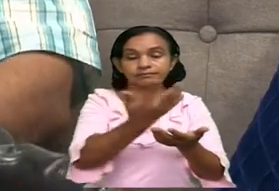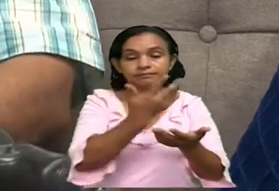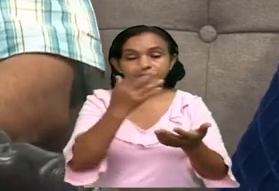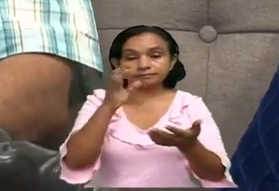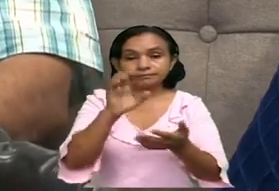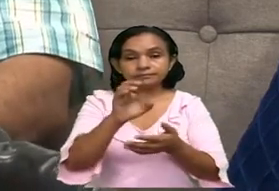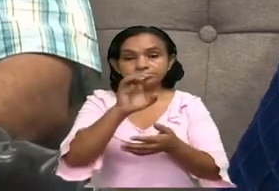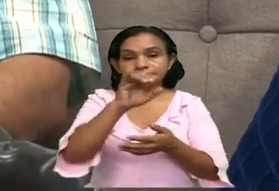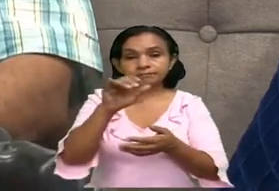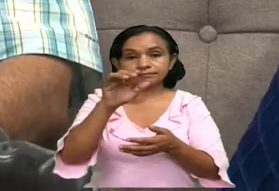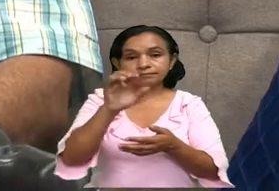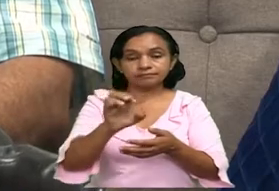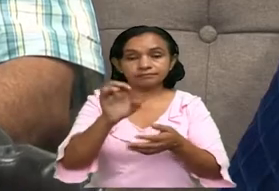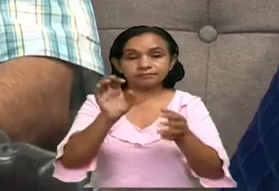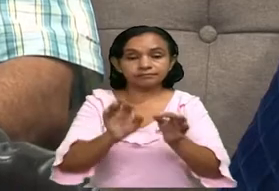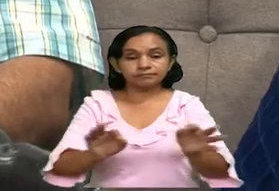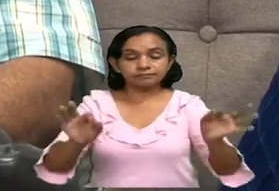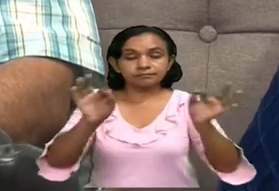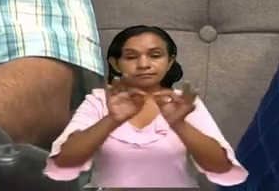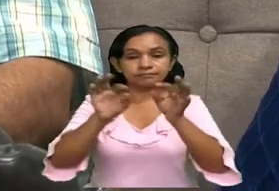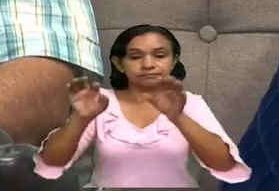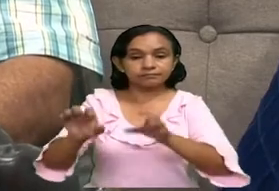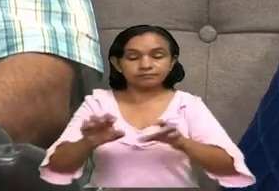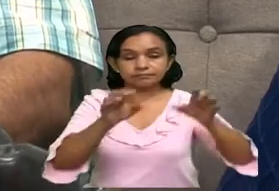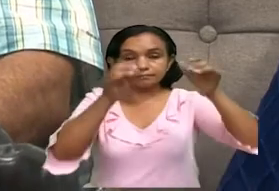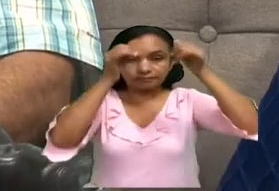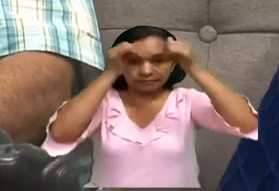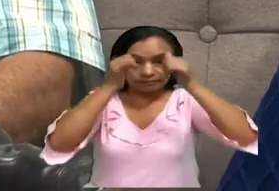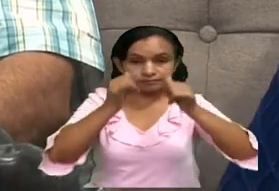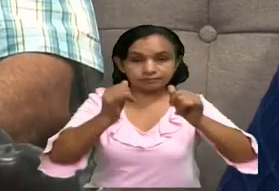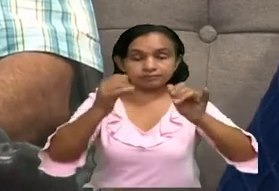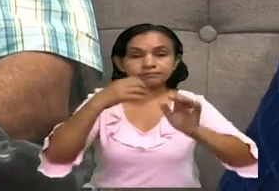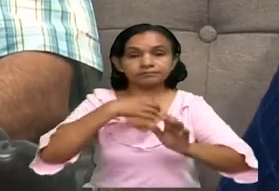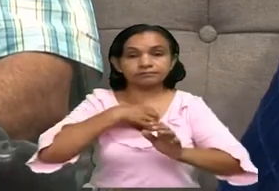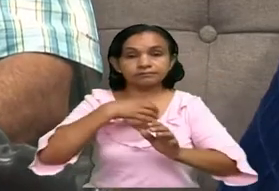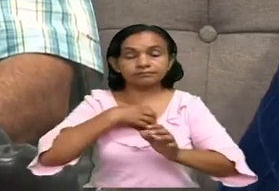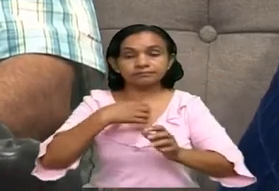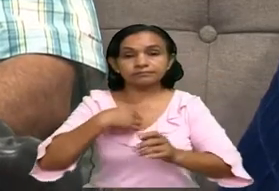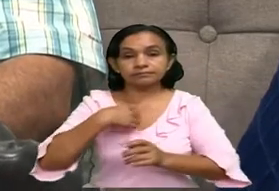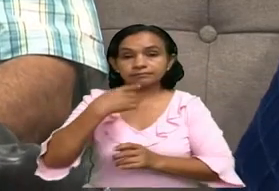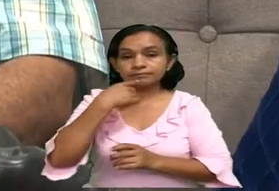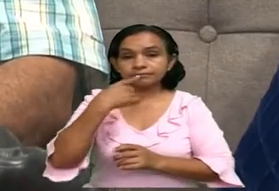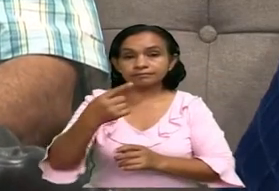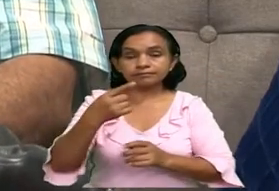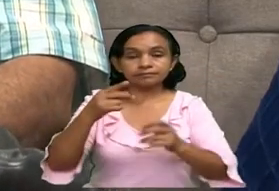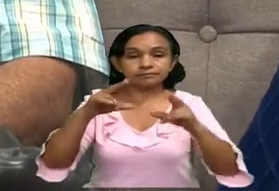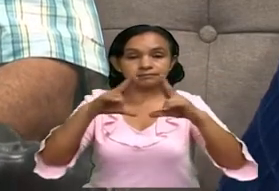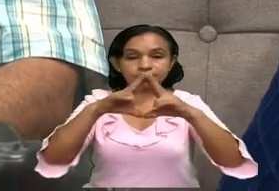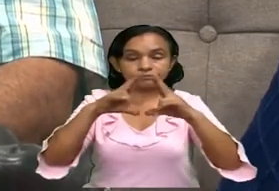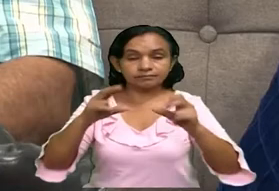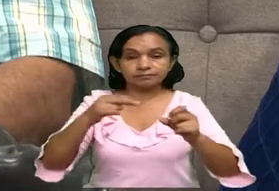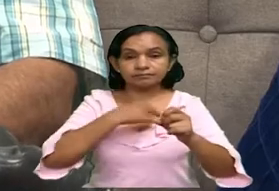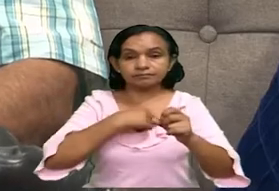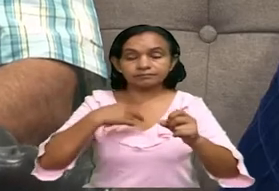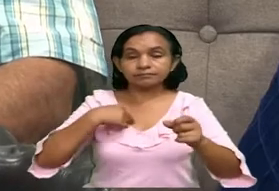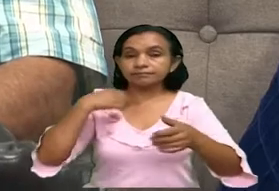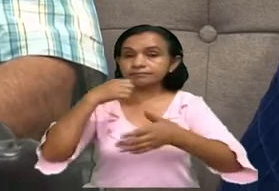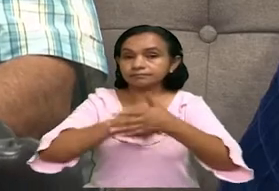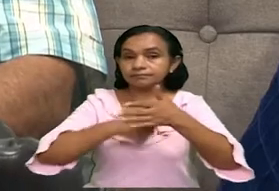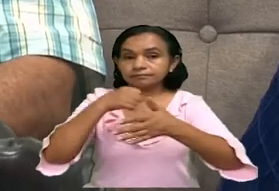son transversales a la actividad ganadera. Yo diría que los ganaderos en el país hemos venido haciendo un